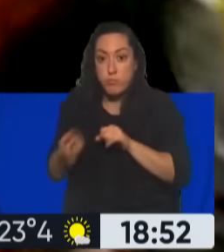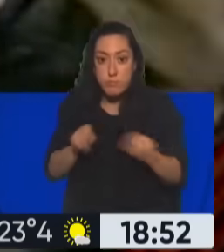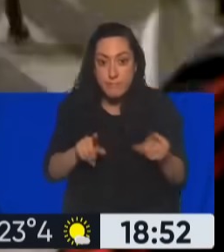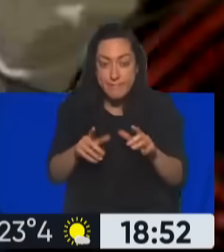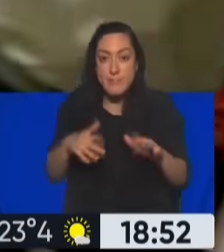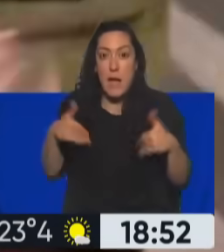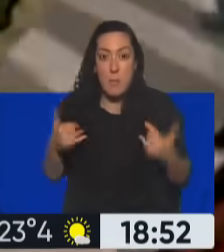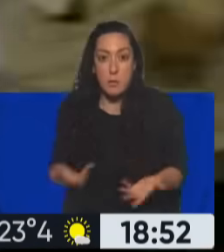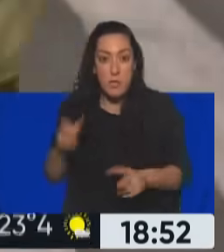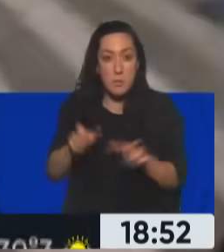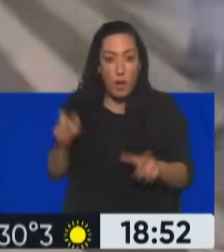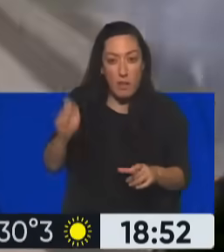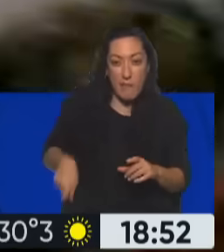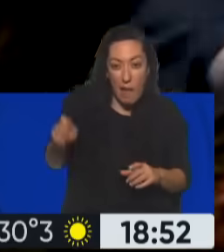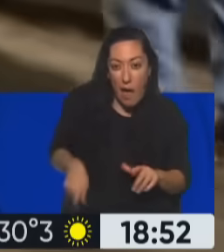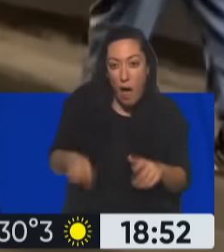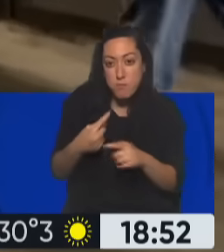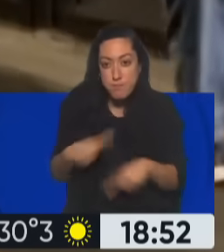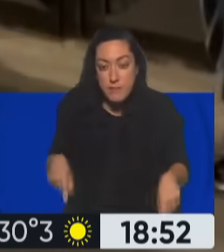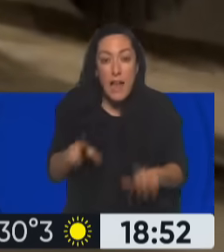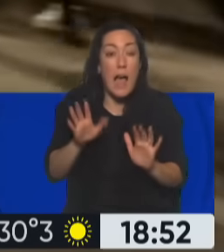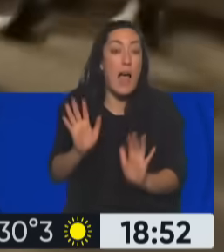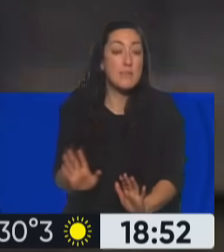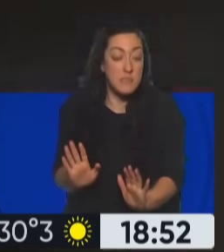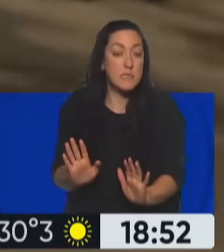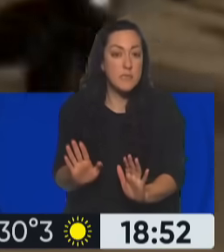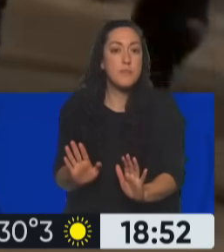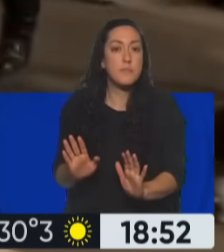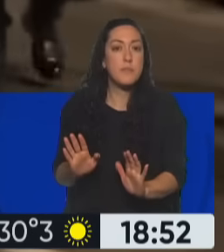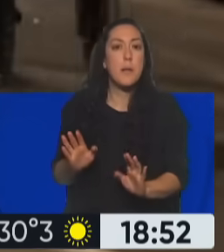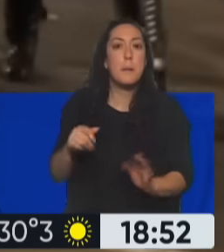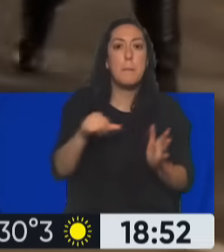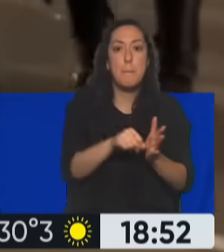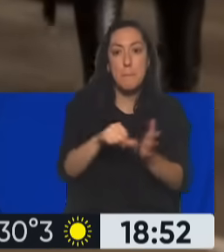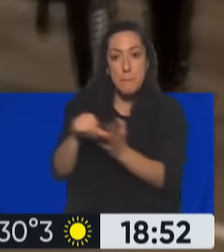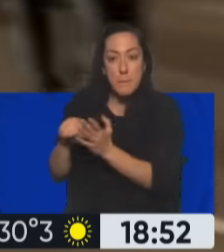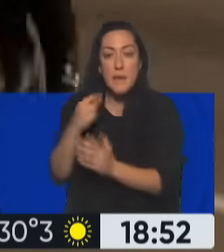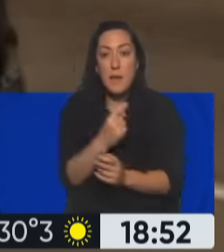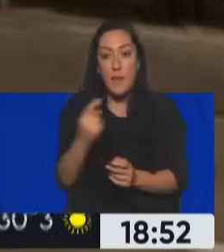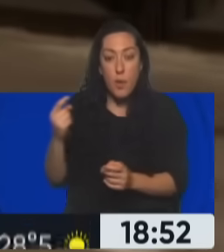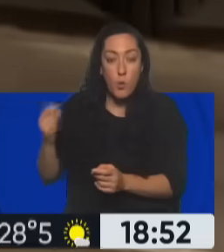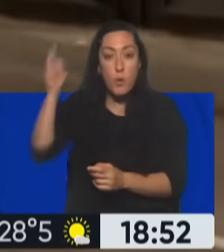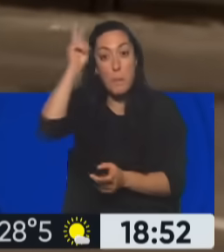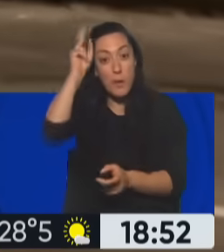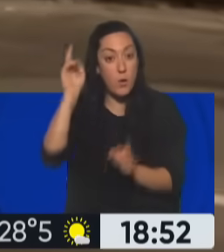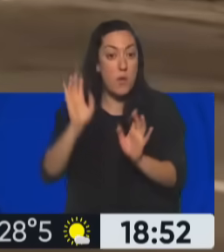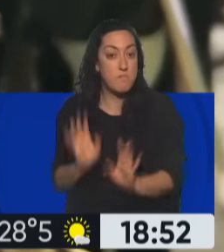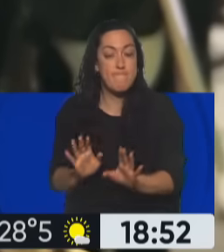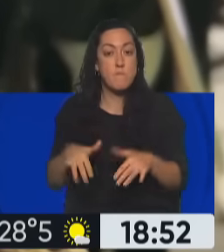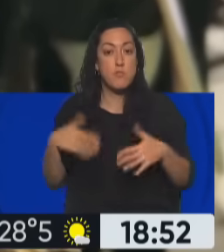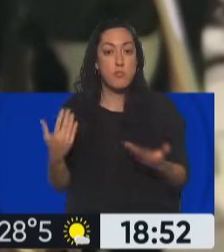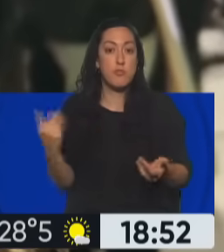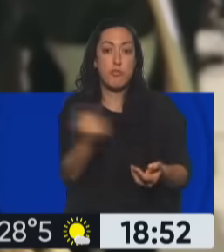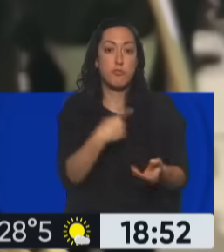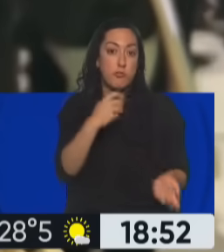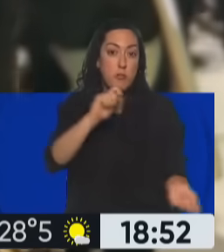que está llena de esclavos. Y bueno, eso es lo que se representa en cada país y digamos actualmente en nuestro Perú. Nosotros queremos hacer el cambio